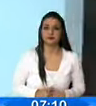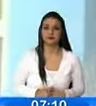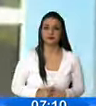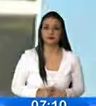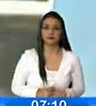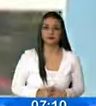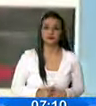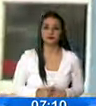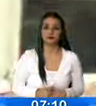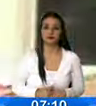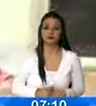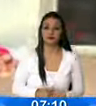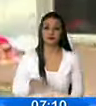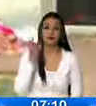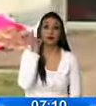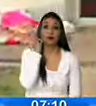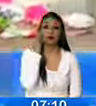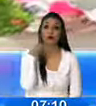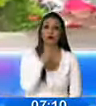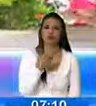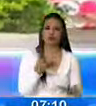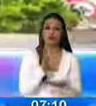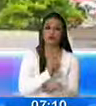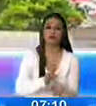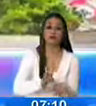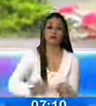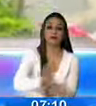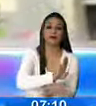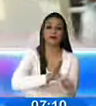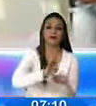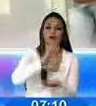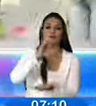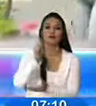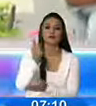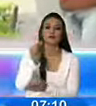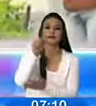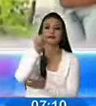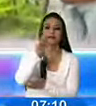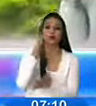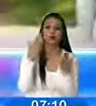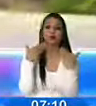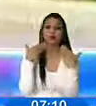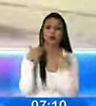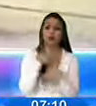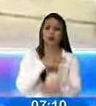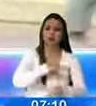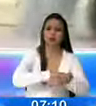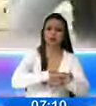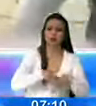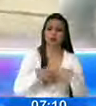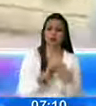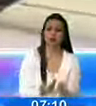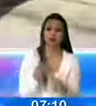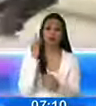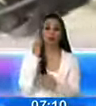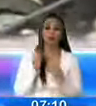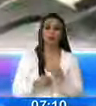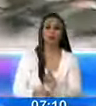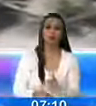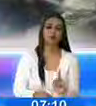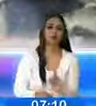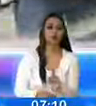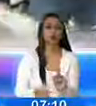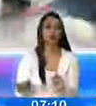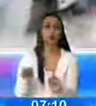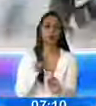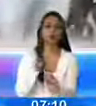la mujer puede tener en la cooperativa virgen del cisne al noroeste de guayaquil en momentos en que merodeaba por el sector supuestamente